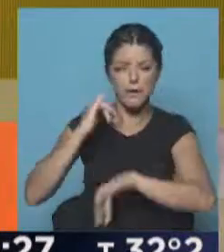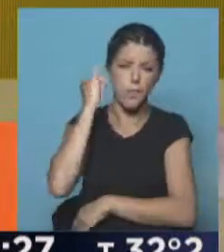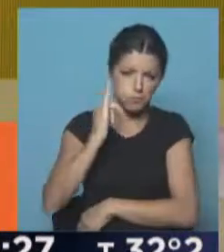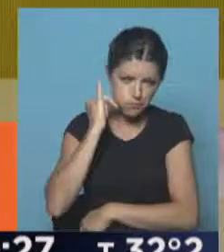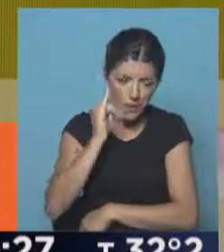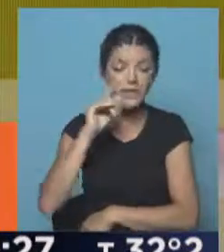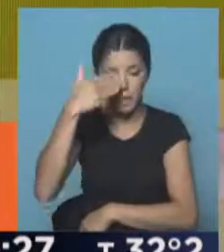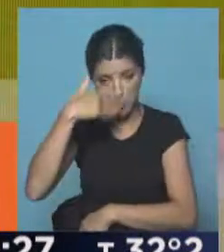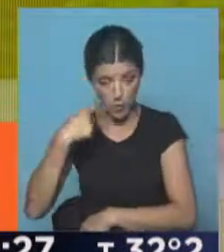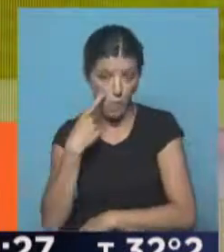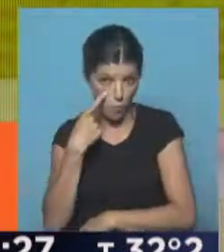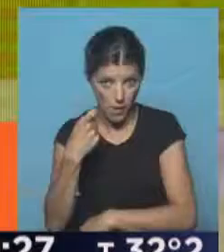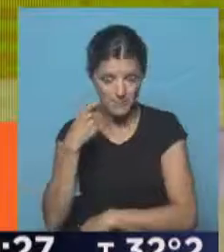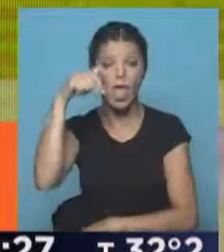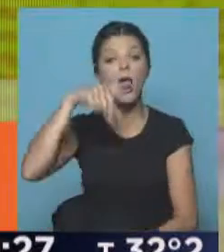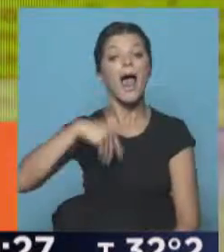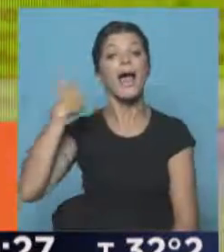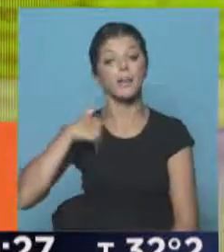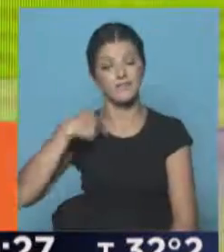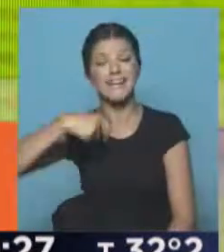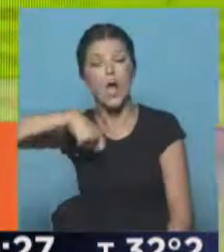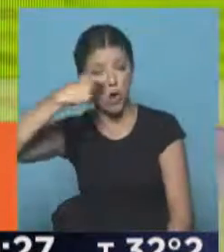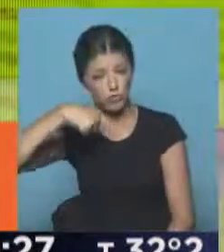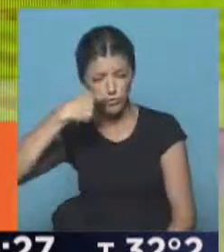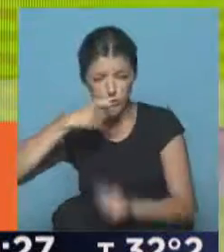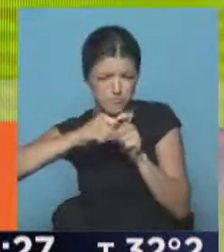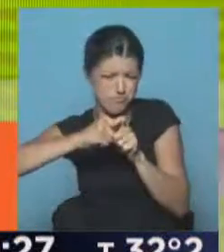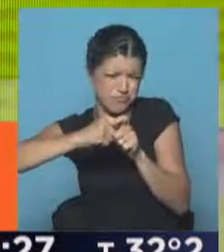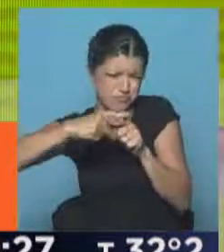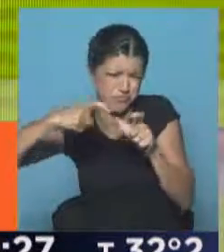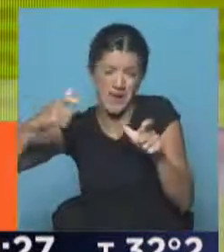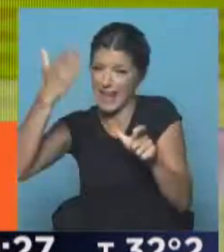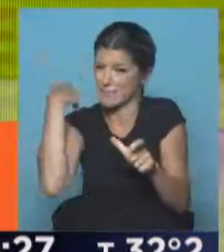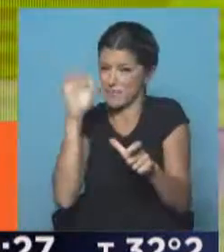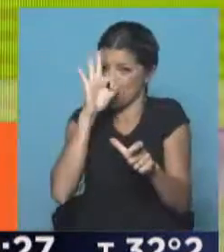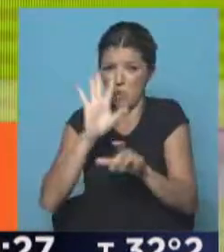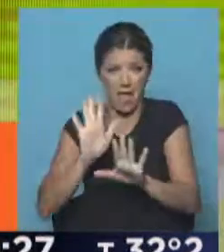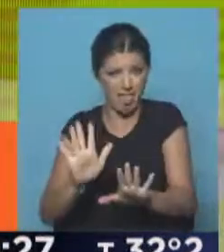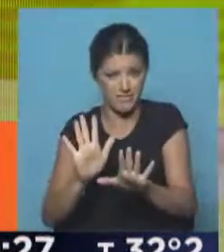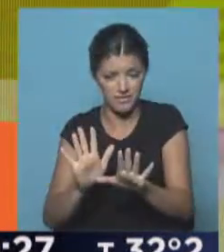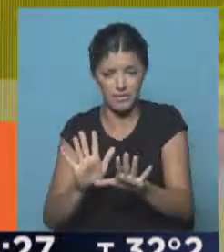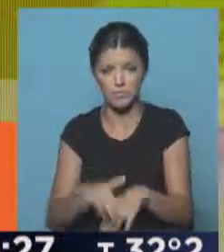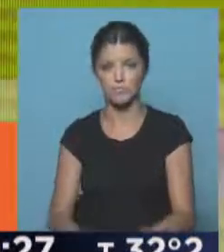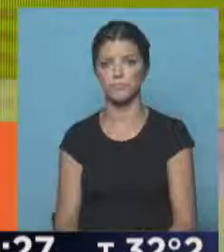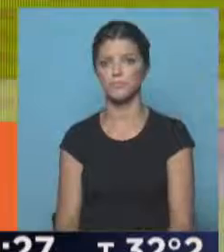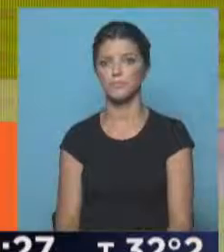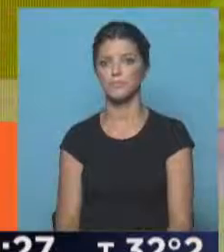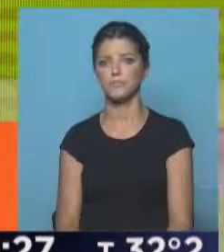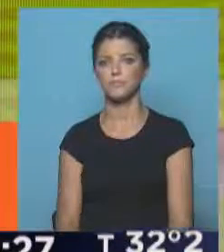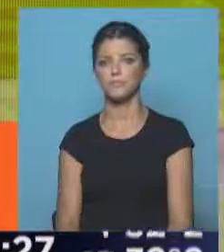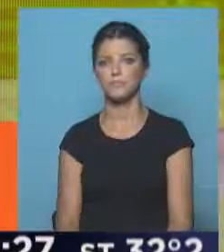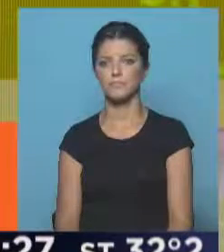más el consumo en argentina ha aumentado a escalas que nunca se ha visto nuestro país y la verdad que